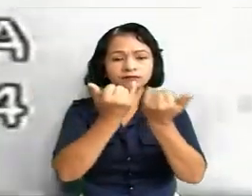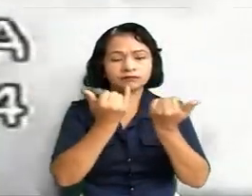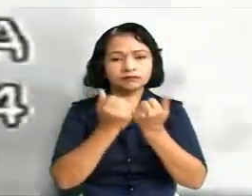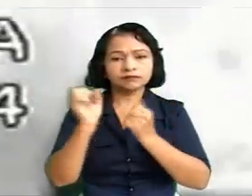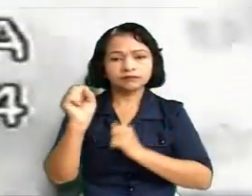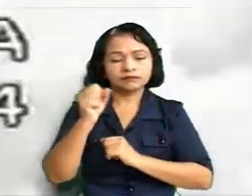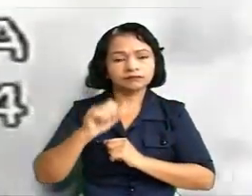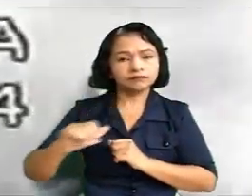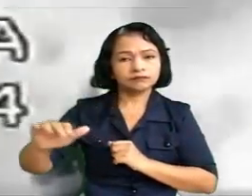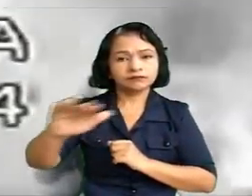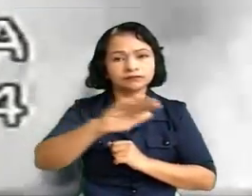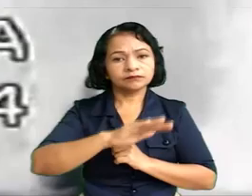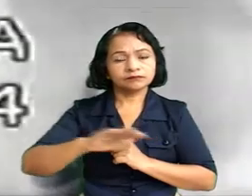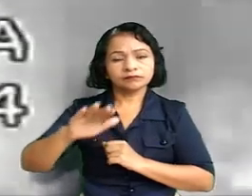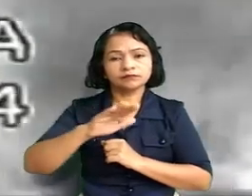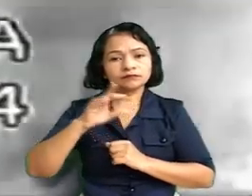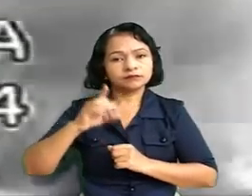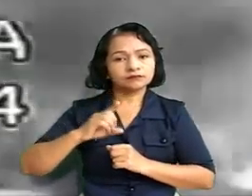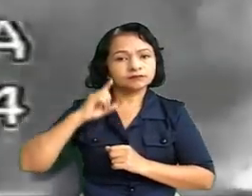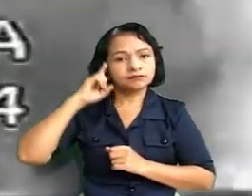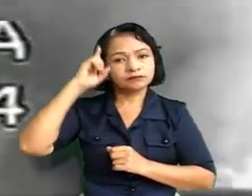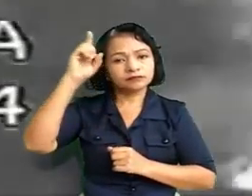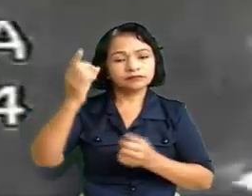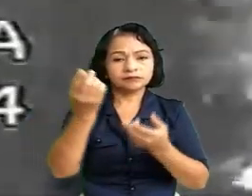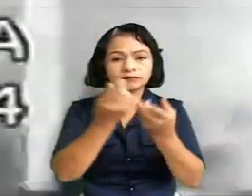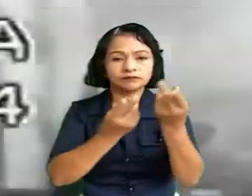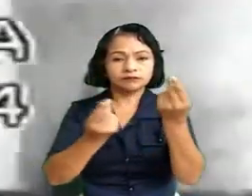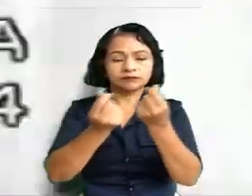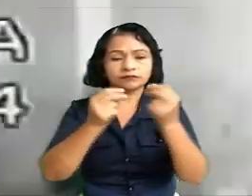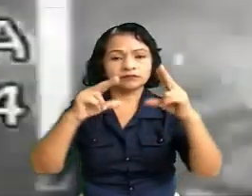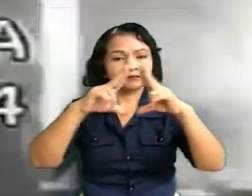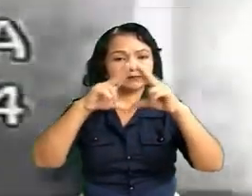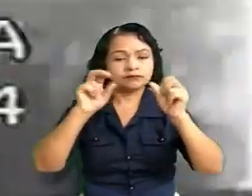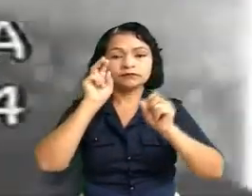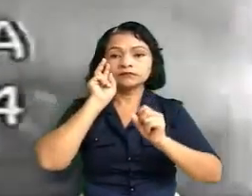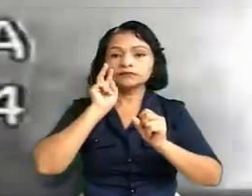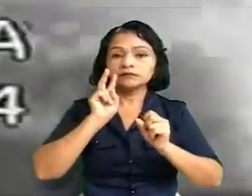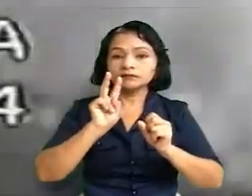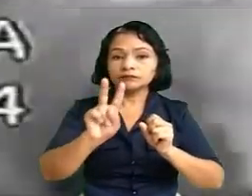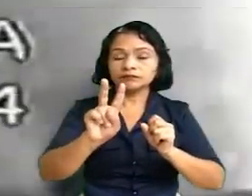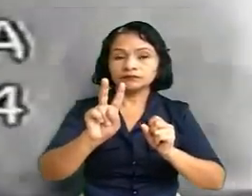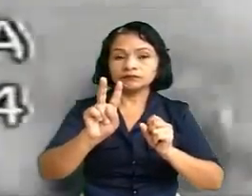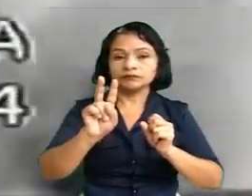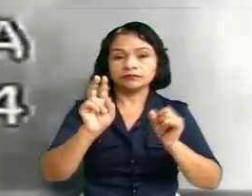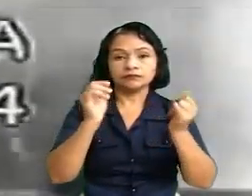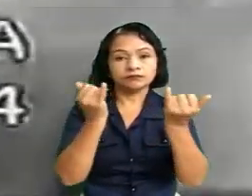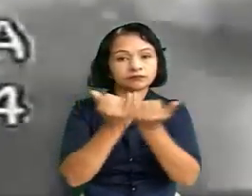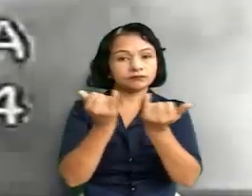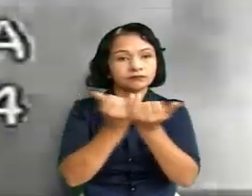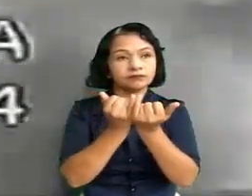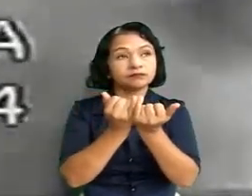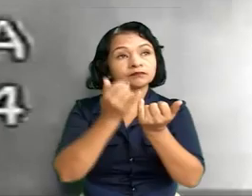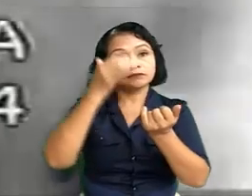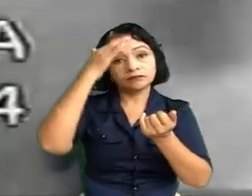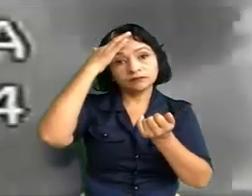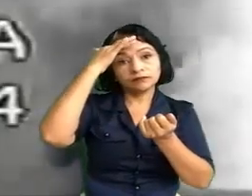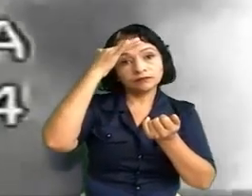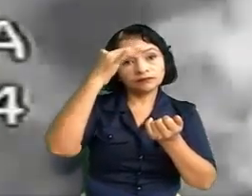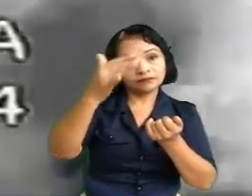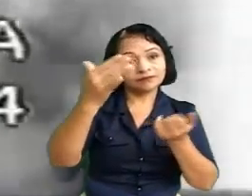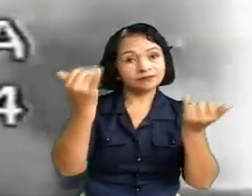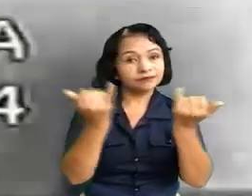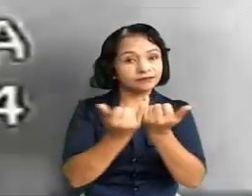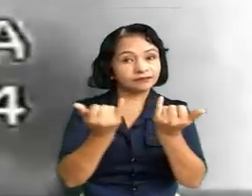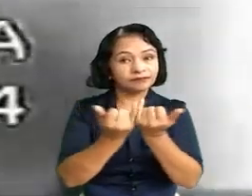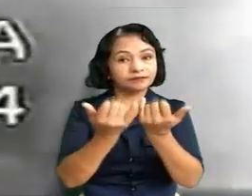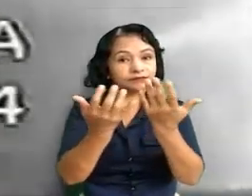social y el desarrollo económico de nuestro país al ver la explotación de la que fue objeto México, explotación que él